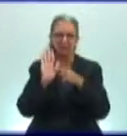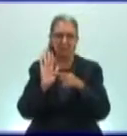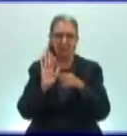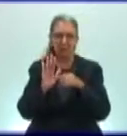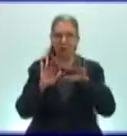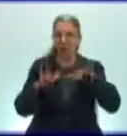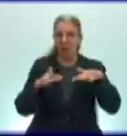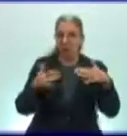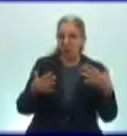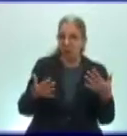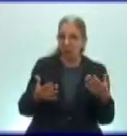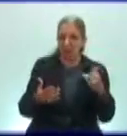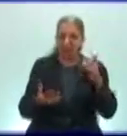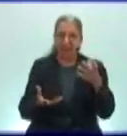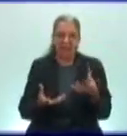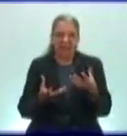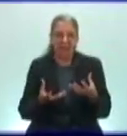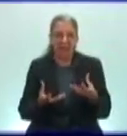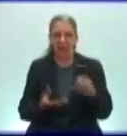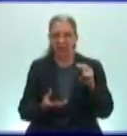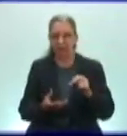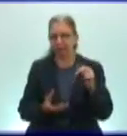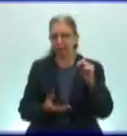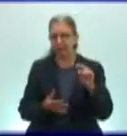carga nuclear?